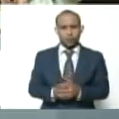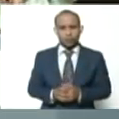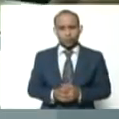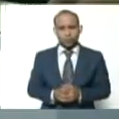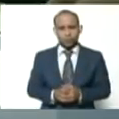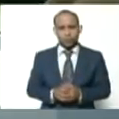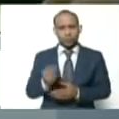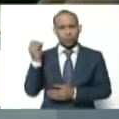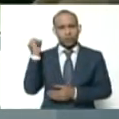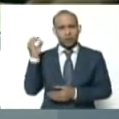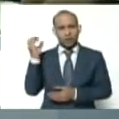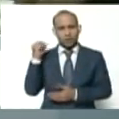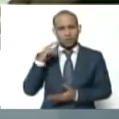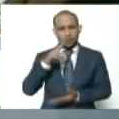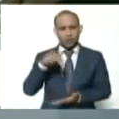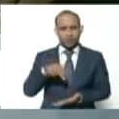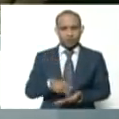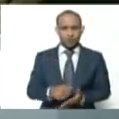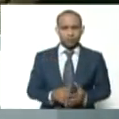de la Asamblea.